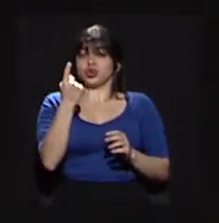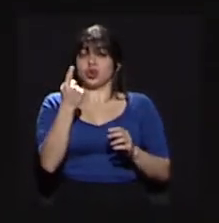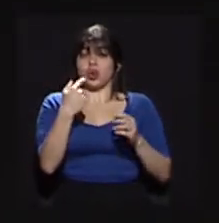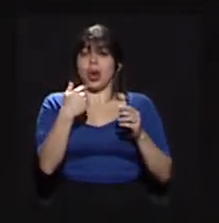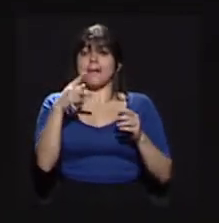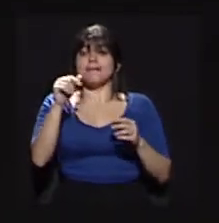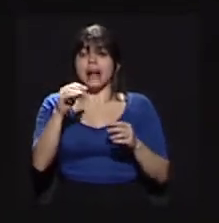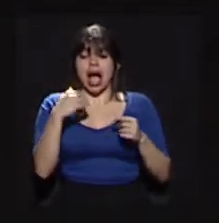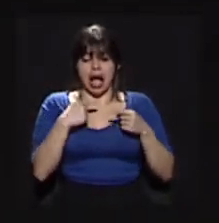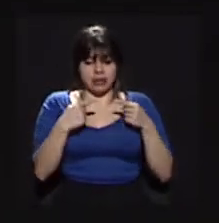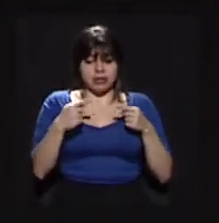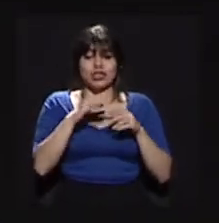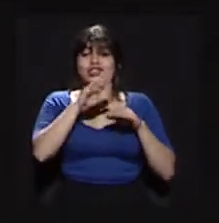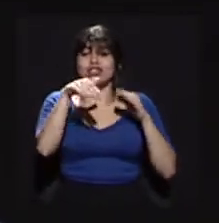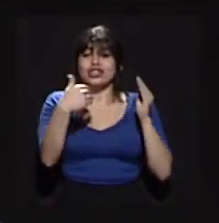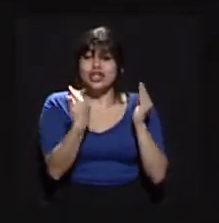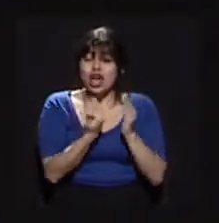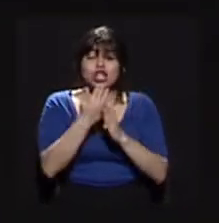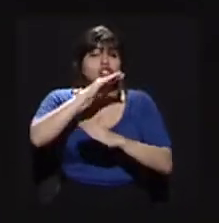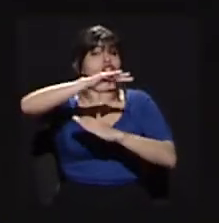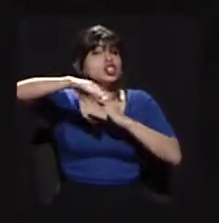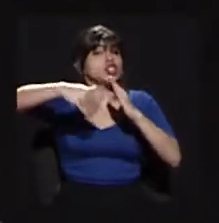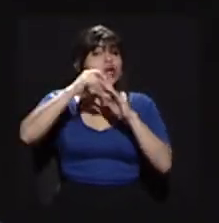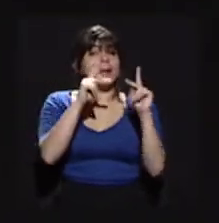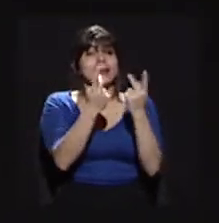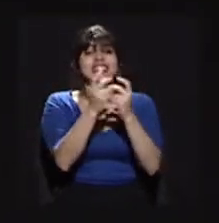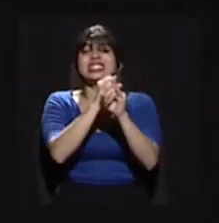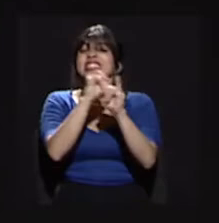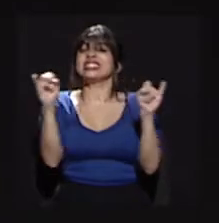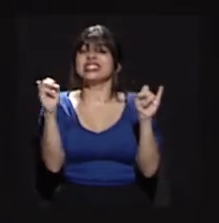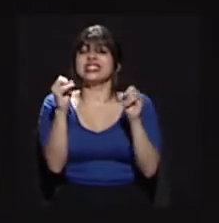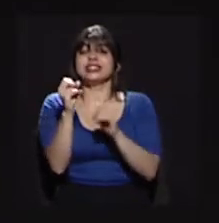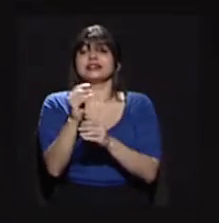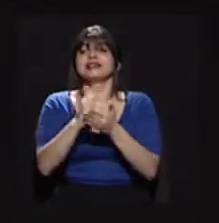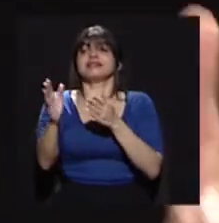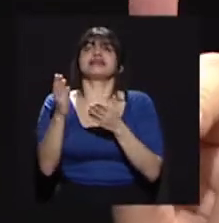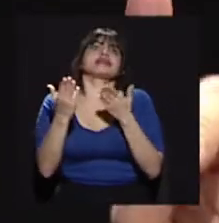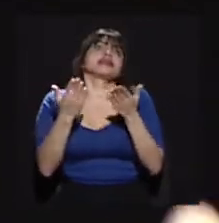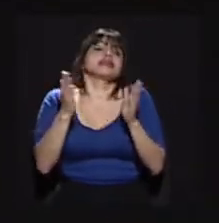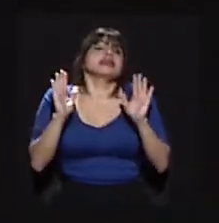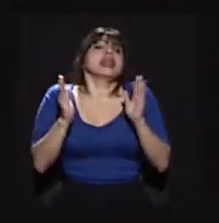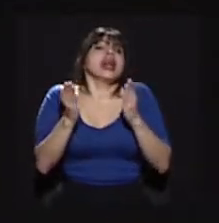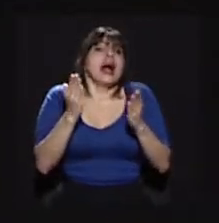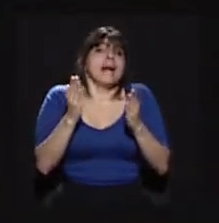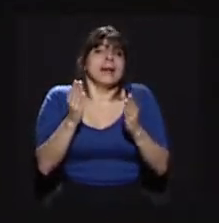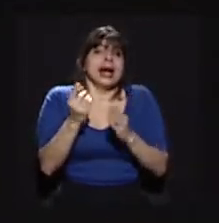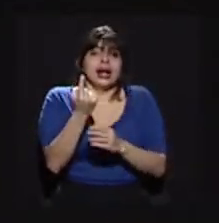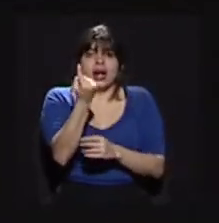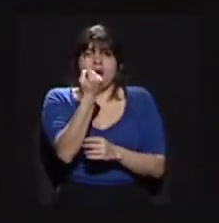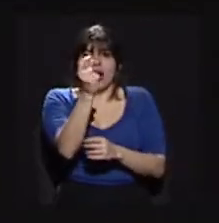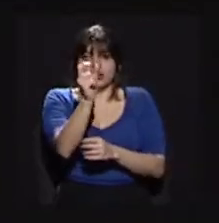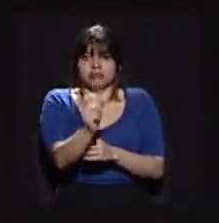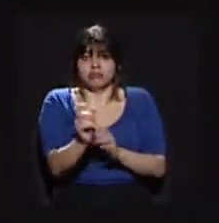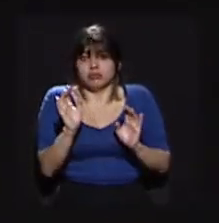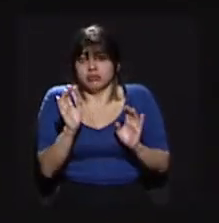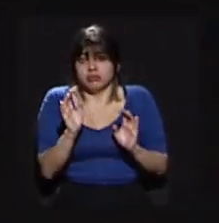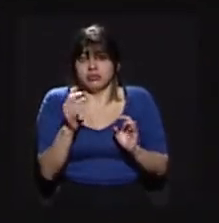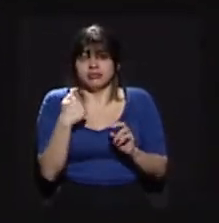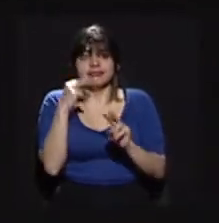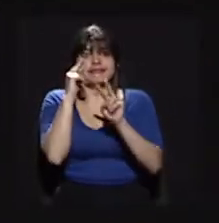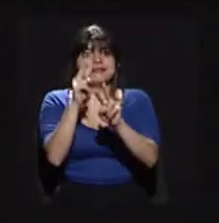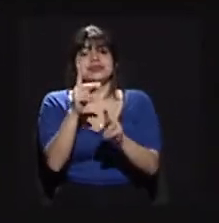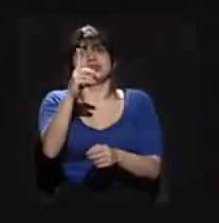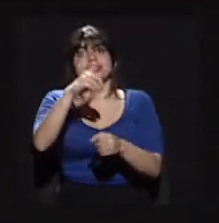discrepancias todas las fracciones todas sin excepción excepto quizá quizá las unipersonales aunque uno ve a